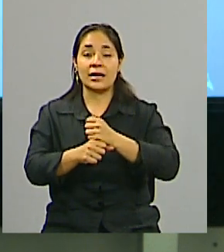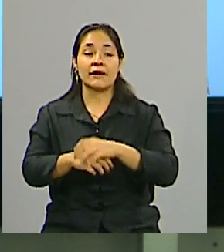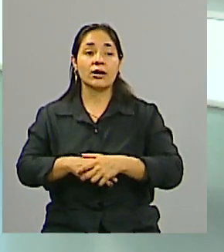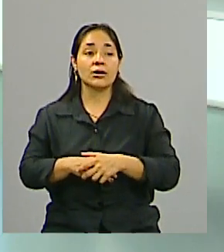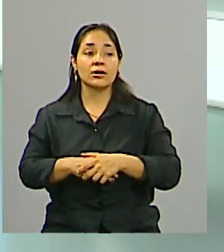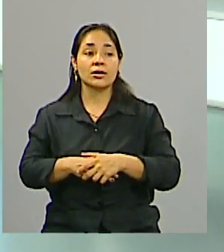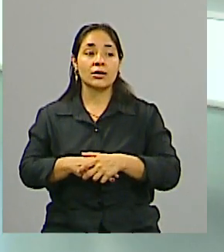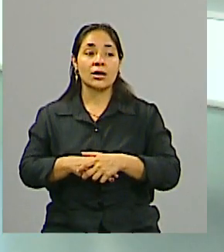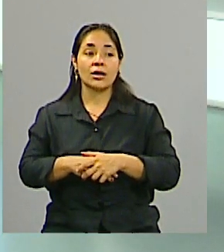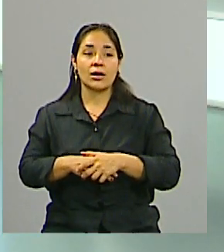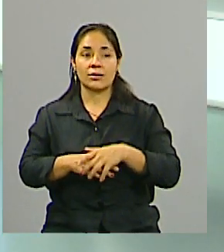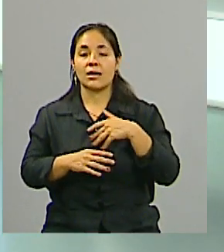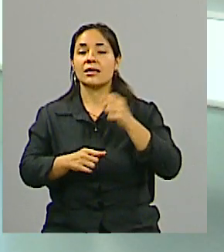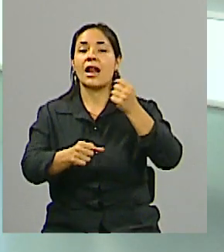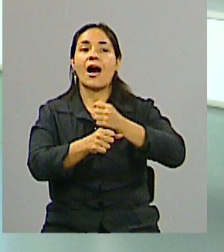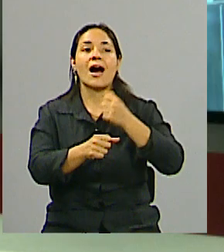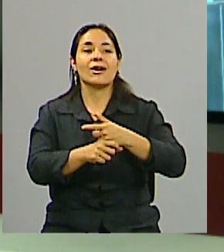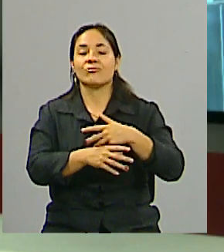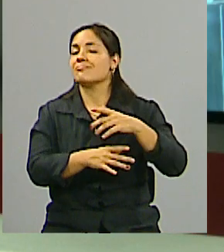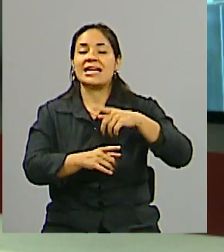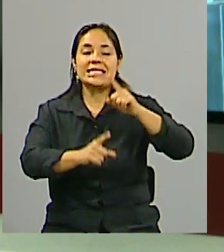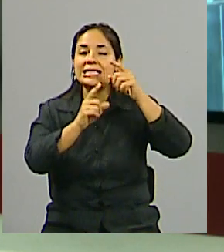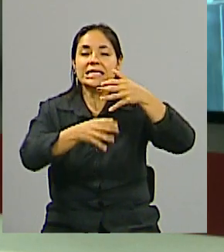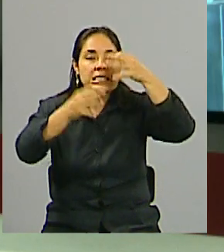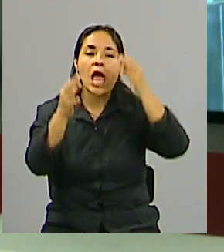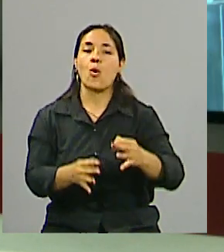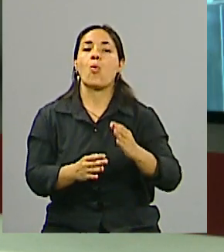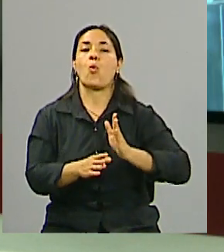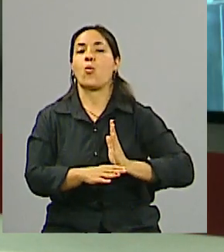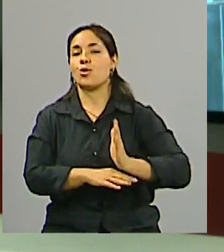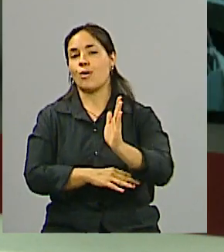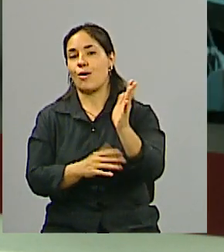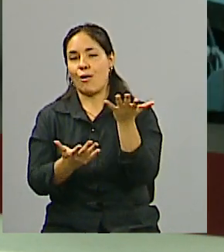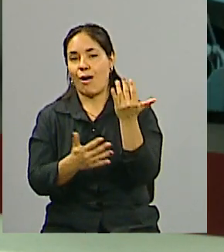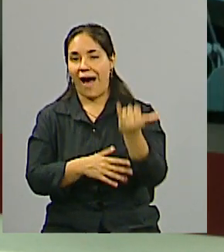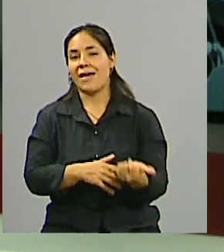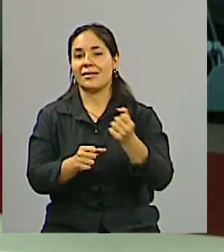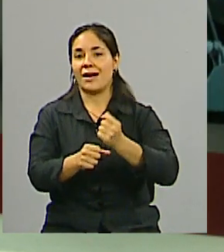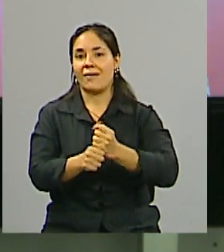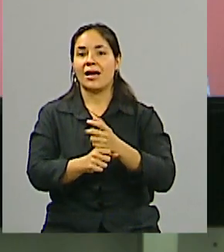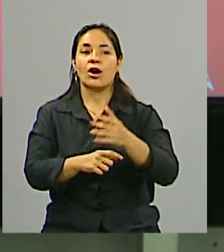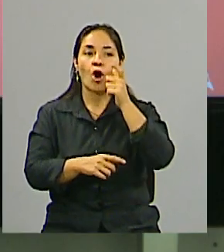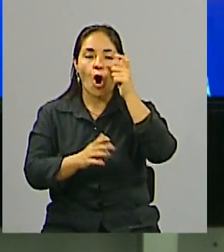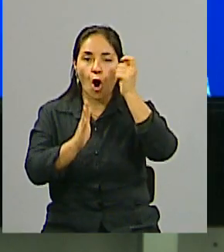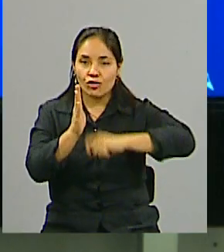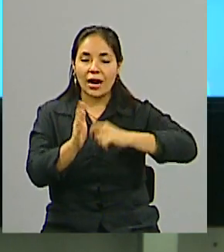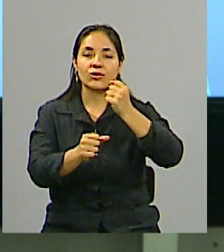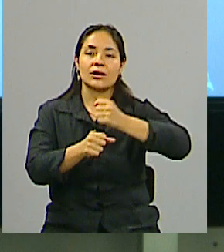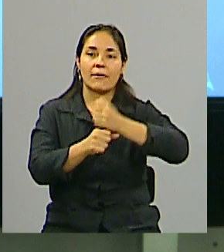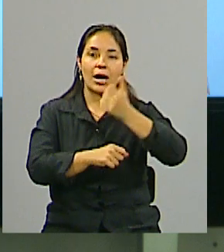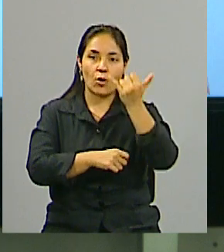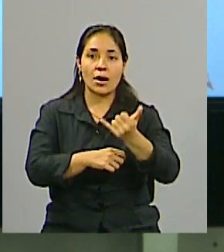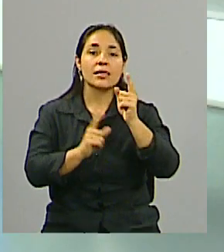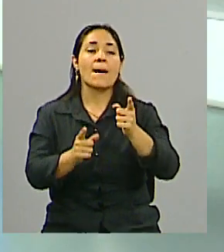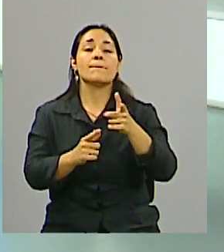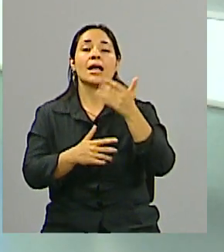Claro. Aquel que cumple con todo, ¿no? Aquel que cumple con todas las reglas, que está bajo contrato de trabajo y donde se